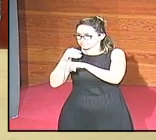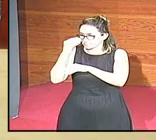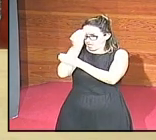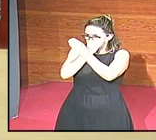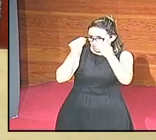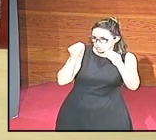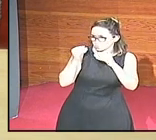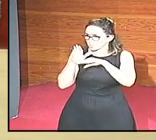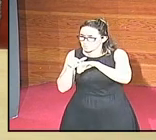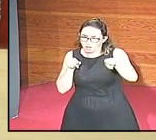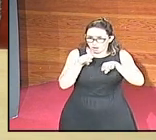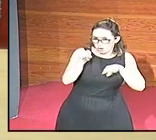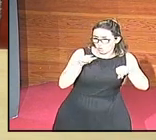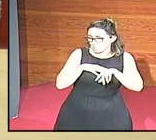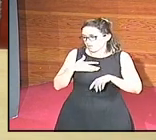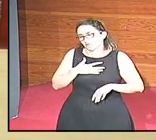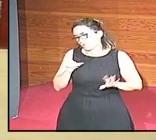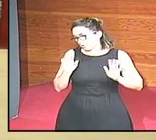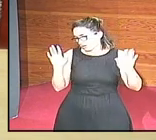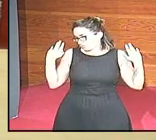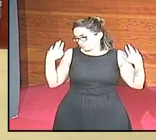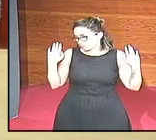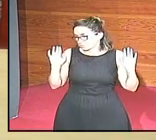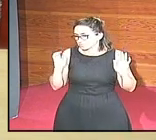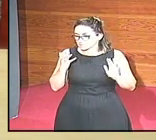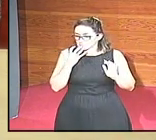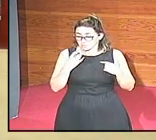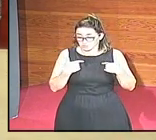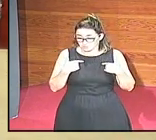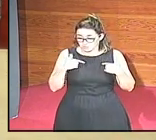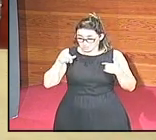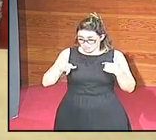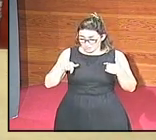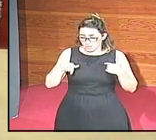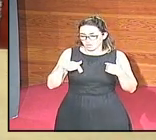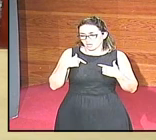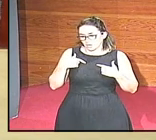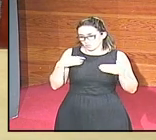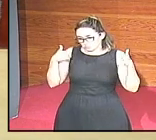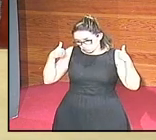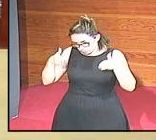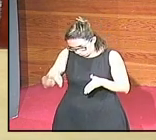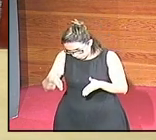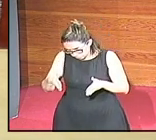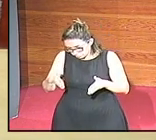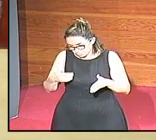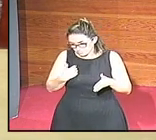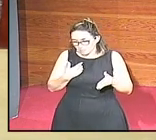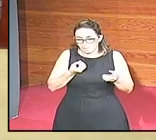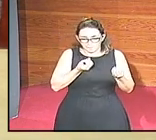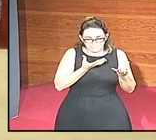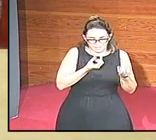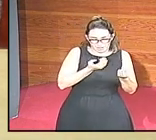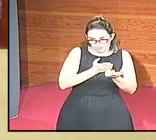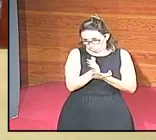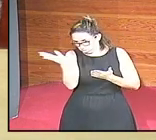Estados Unidos, ¿no? Entonces, y yo a lo que voy es, si me voy a todo eso, yo pierdo el mensaje que quiero mandar. Que lo que